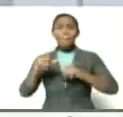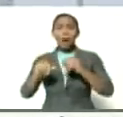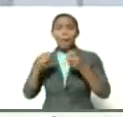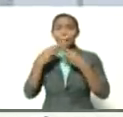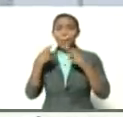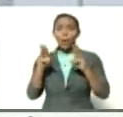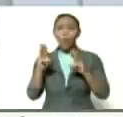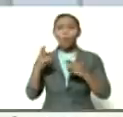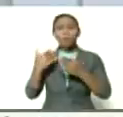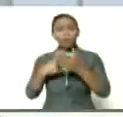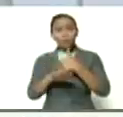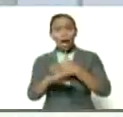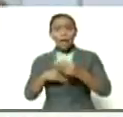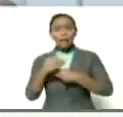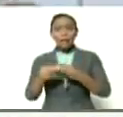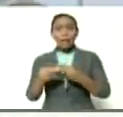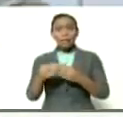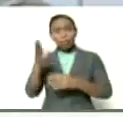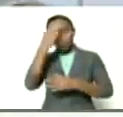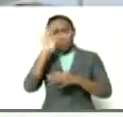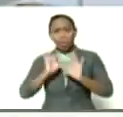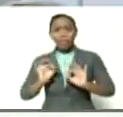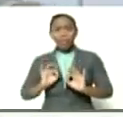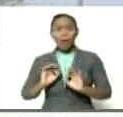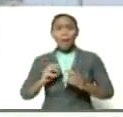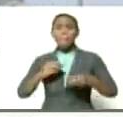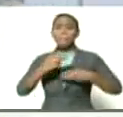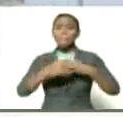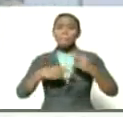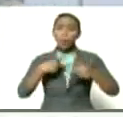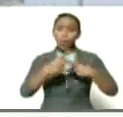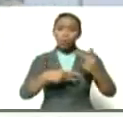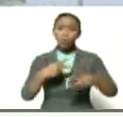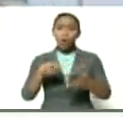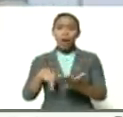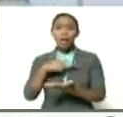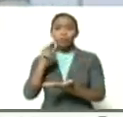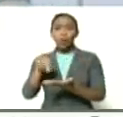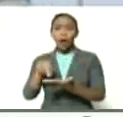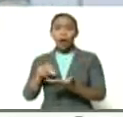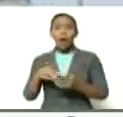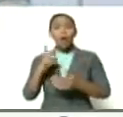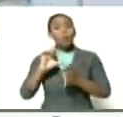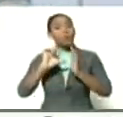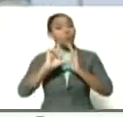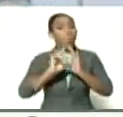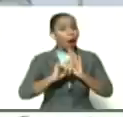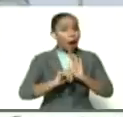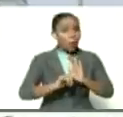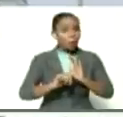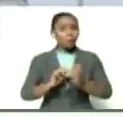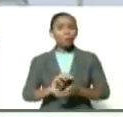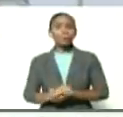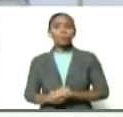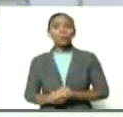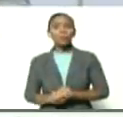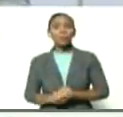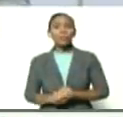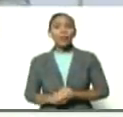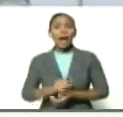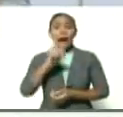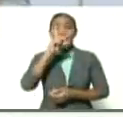a privilegiar, sin duda, la producción nacional. Luego, ya el año